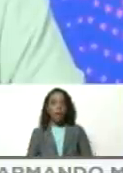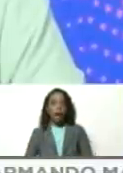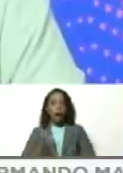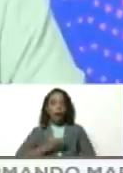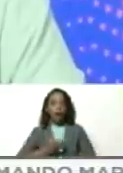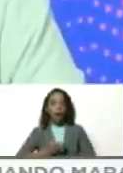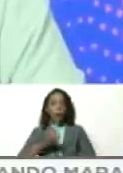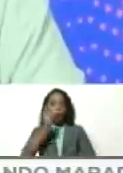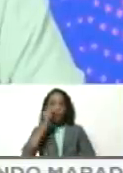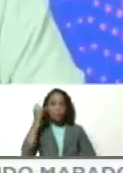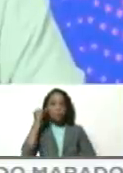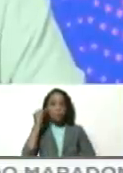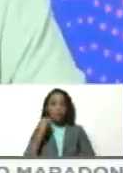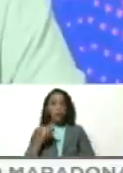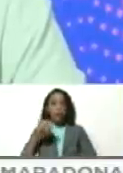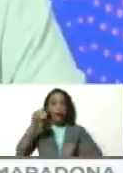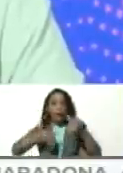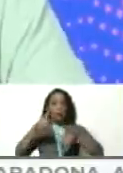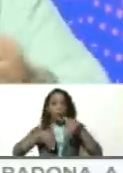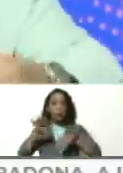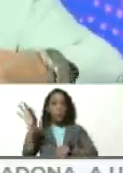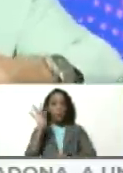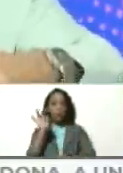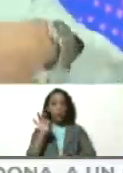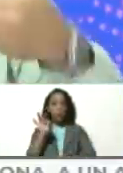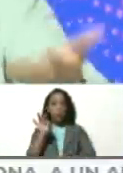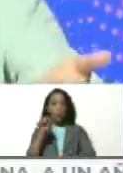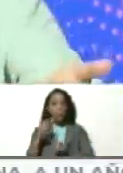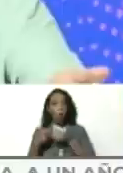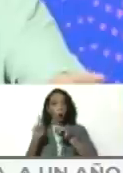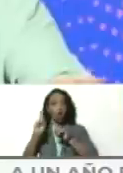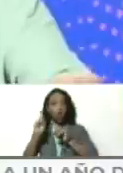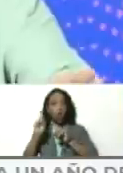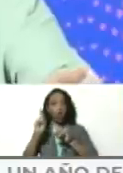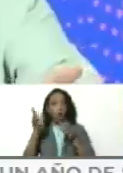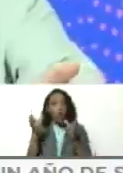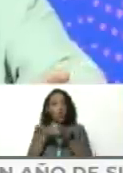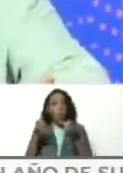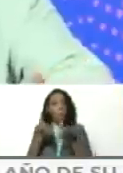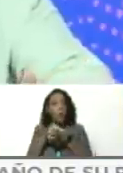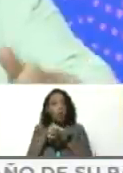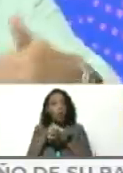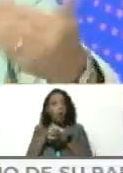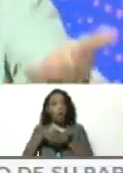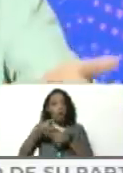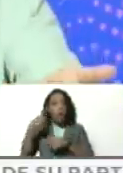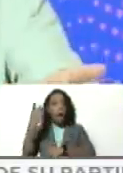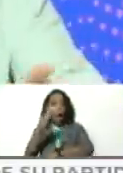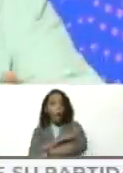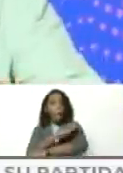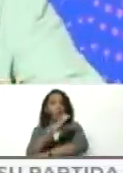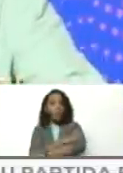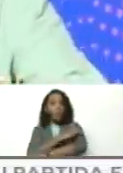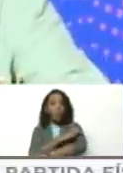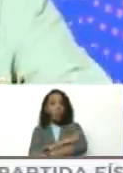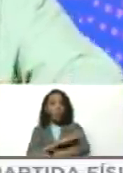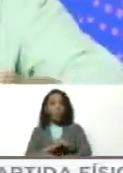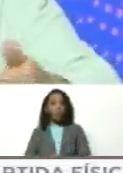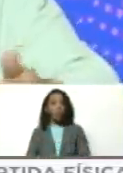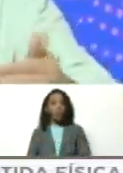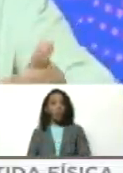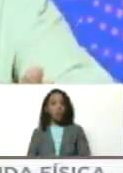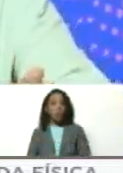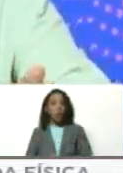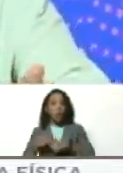alcaldes y alcaldesas electos por otros partidos de las oposiciones